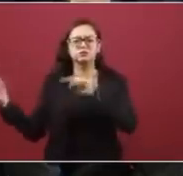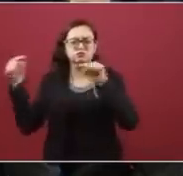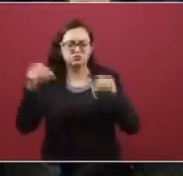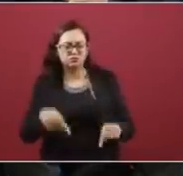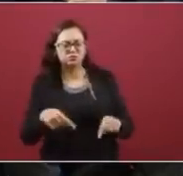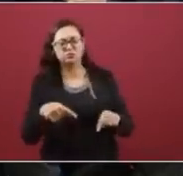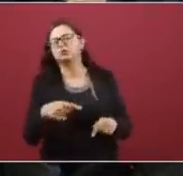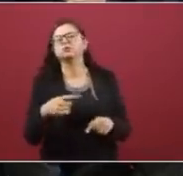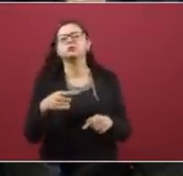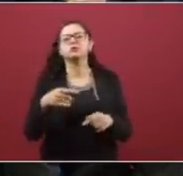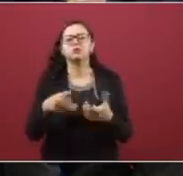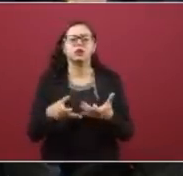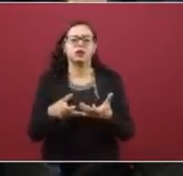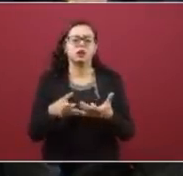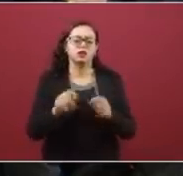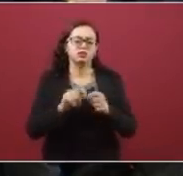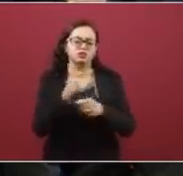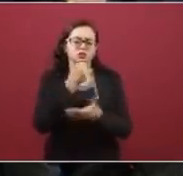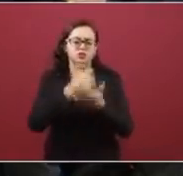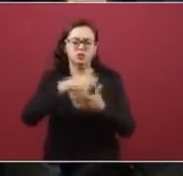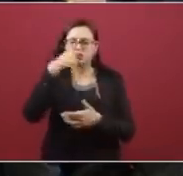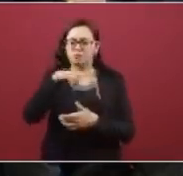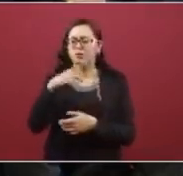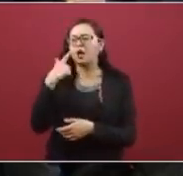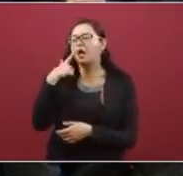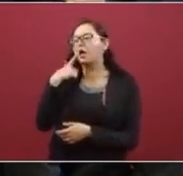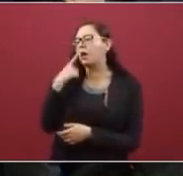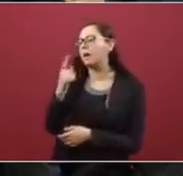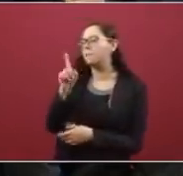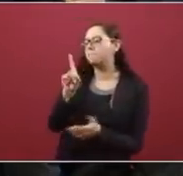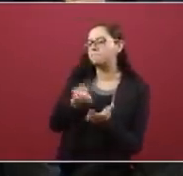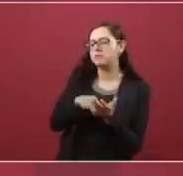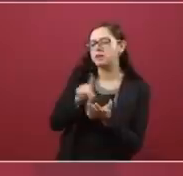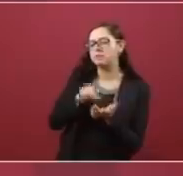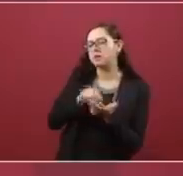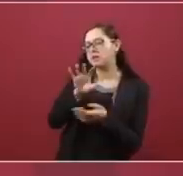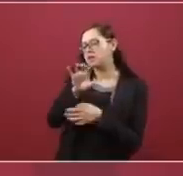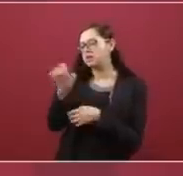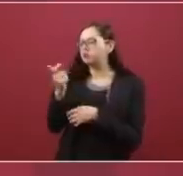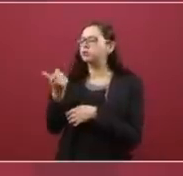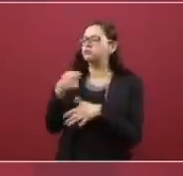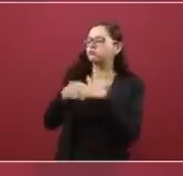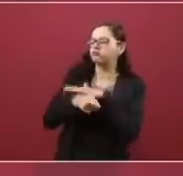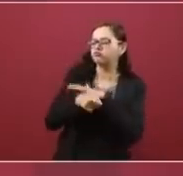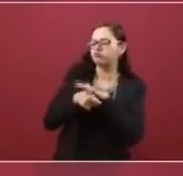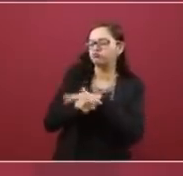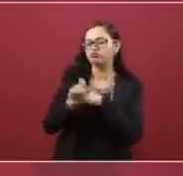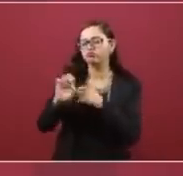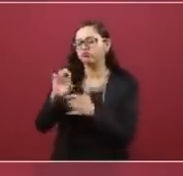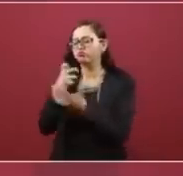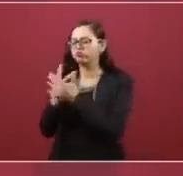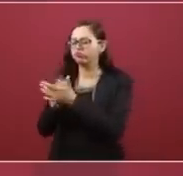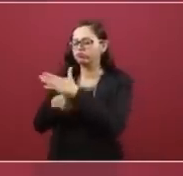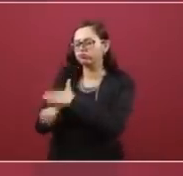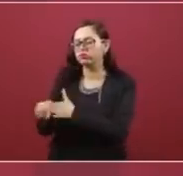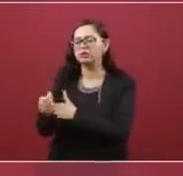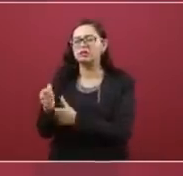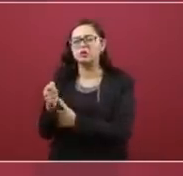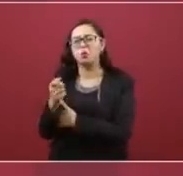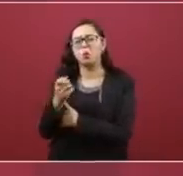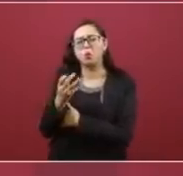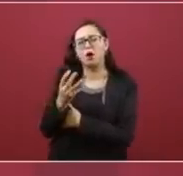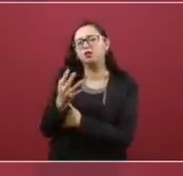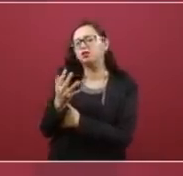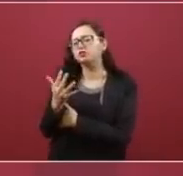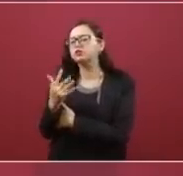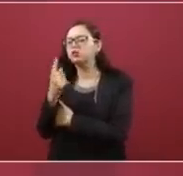cobro de entre 1000 y 1500 dólares por persona y los tienen recluidos por cuatro o cinco horas. Yo no sé si su